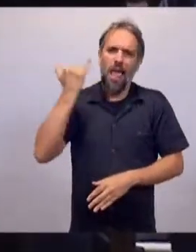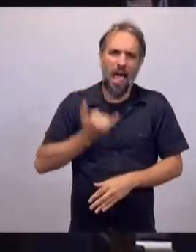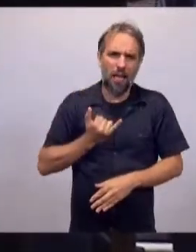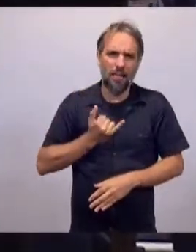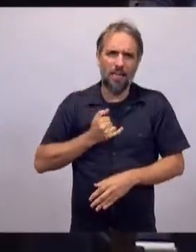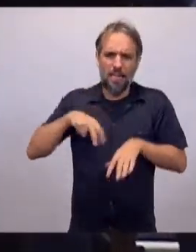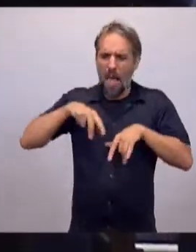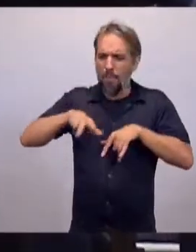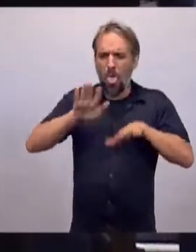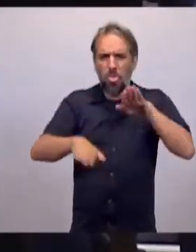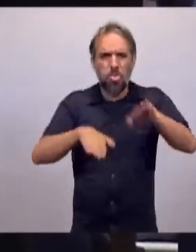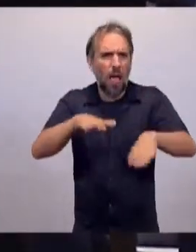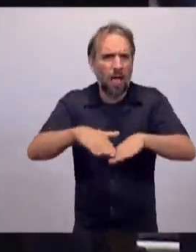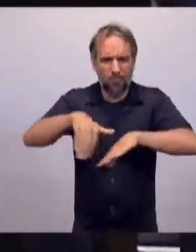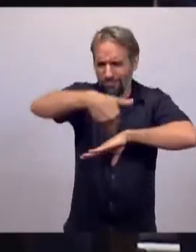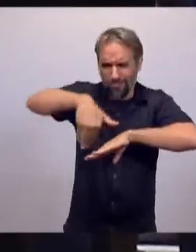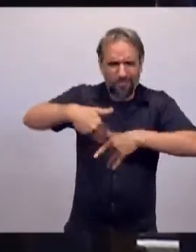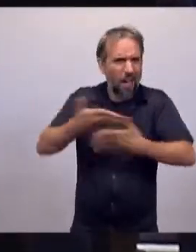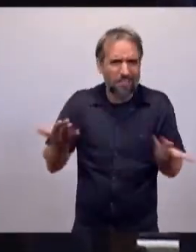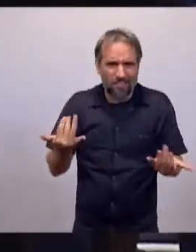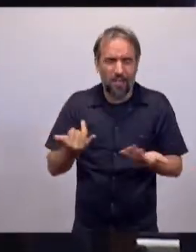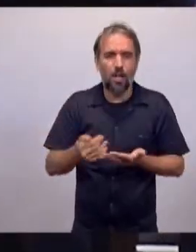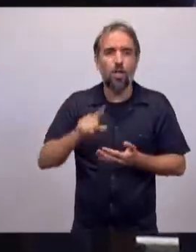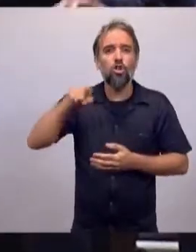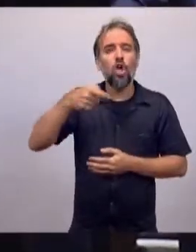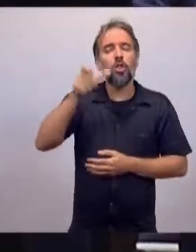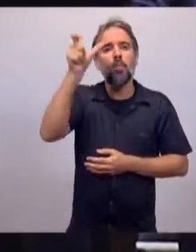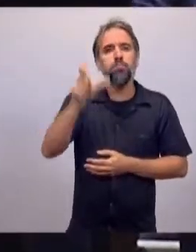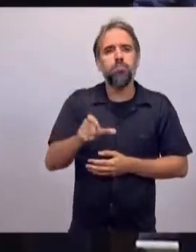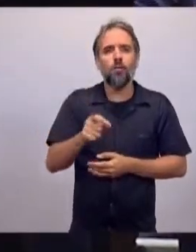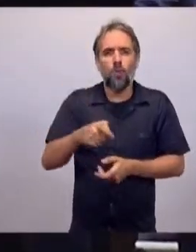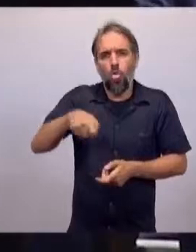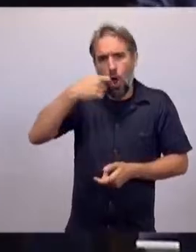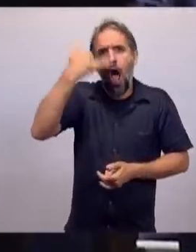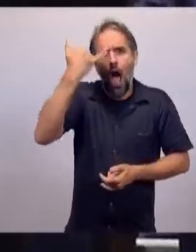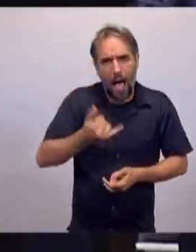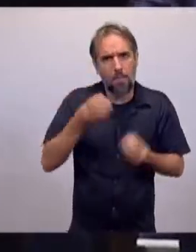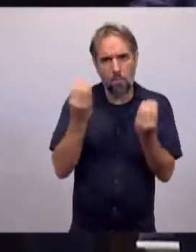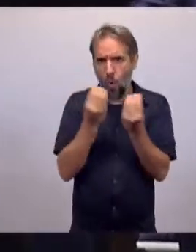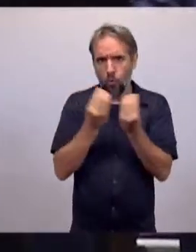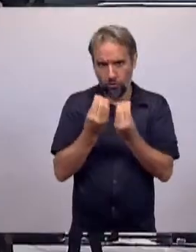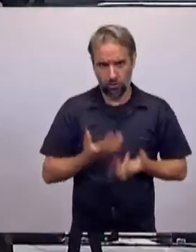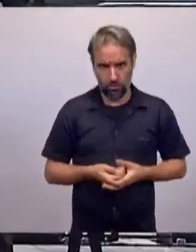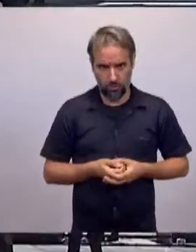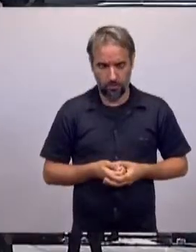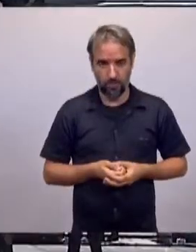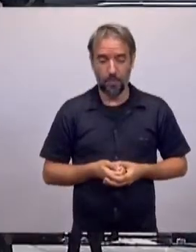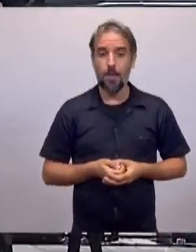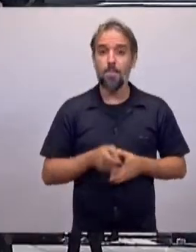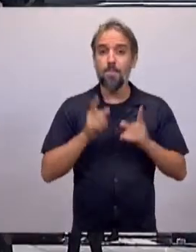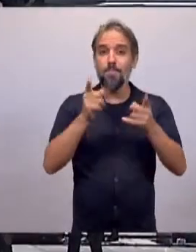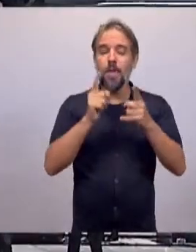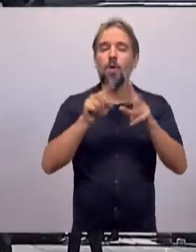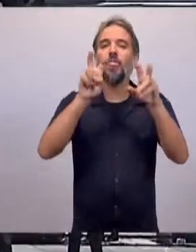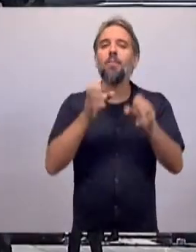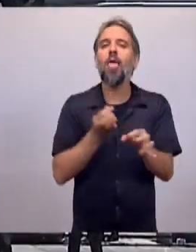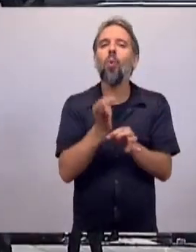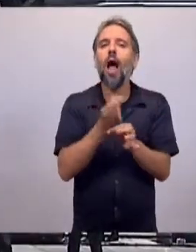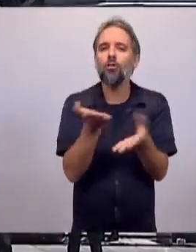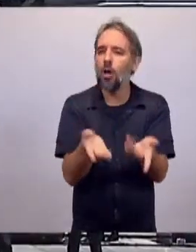caminan descalzos por la calle y otros que cayeron en la droga. Lo mismo ocurre en materia